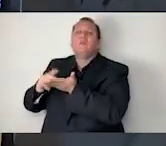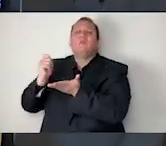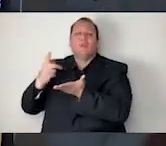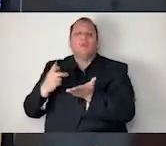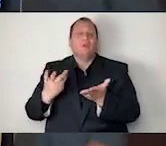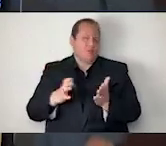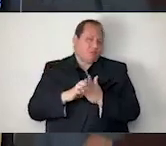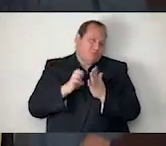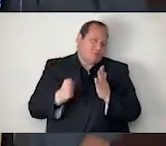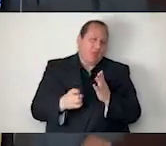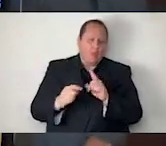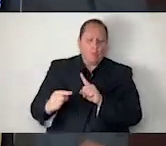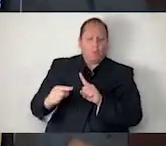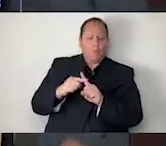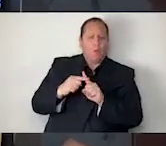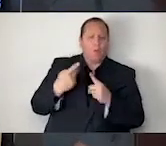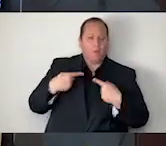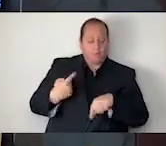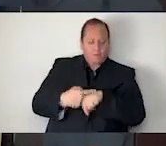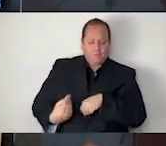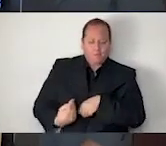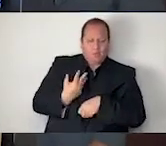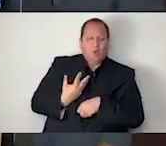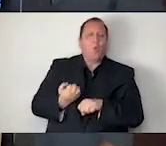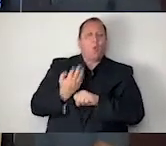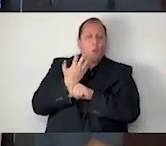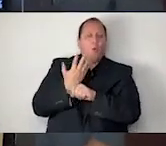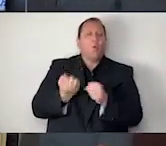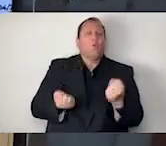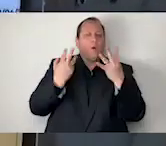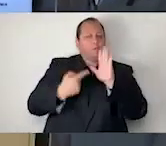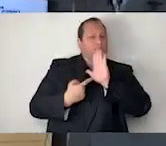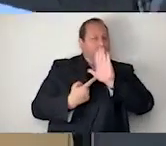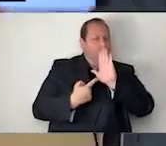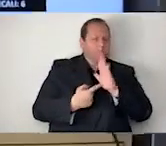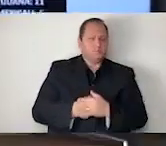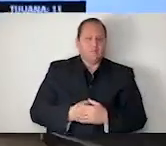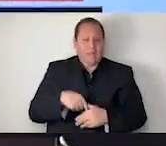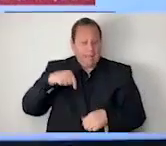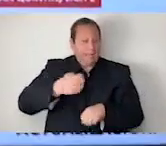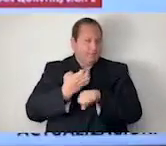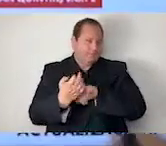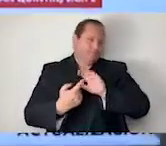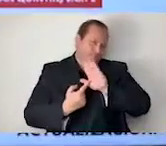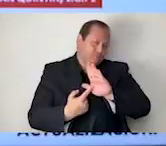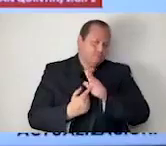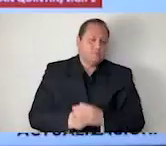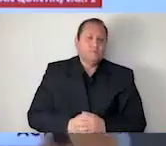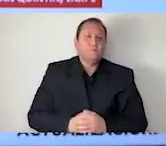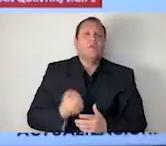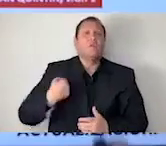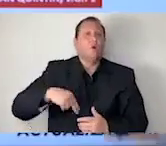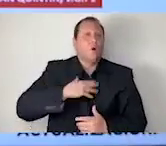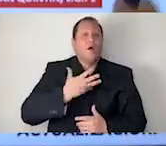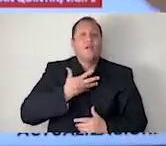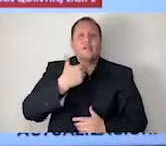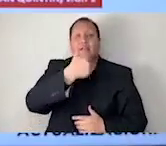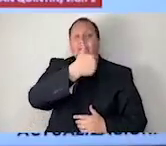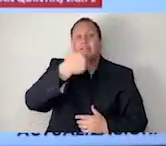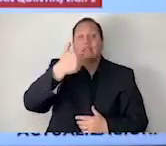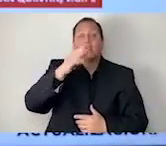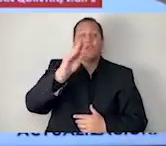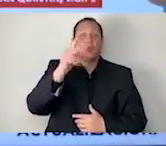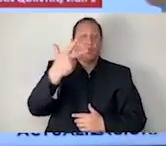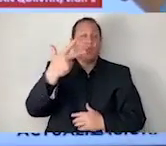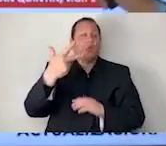tenemos 698 negativos 261 sospechosos 263 confirmados 17 defunciones